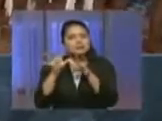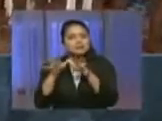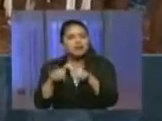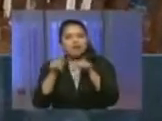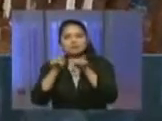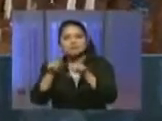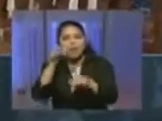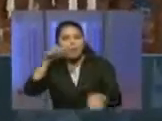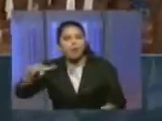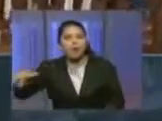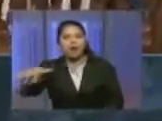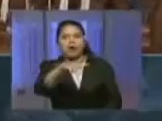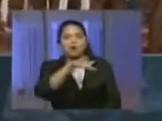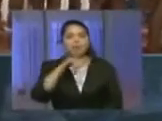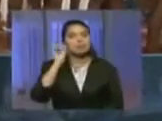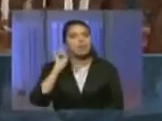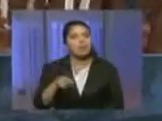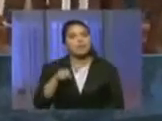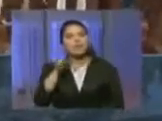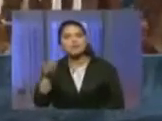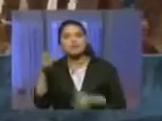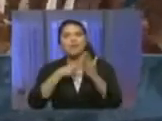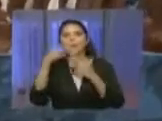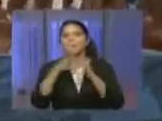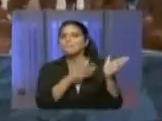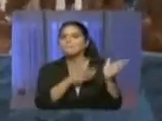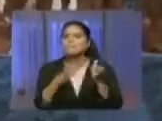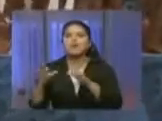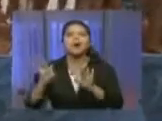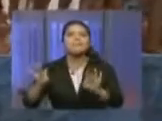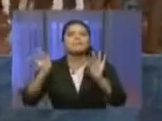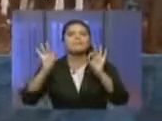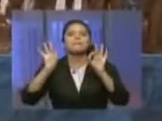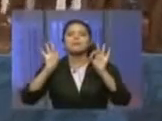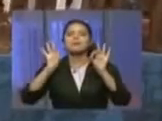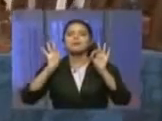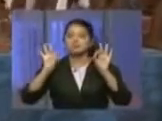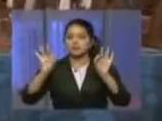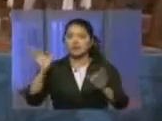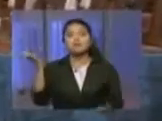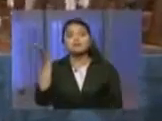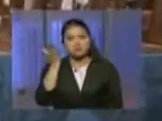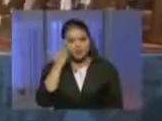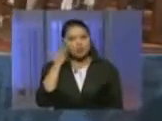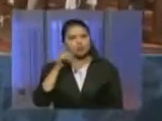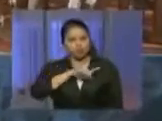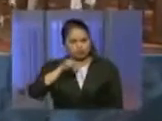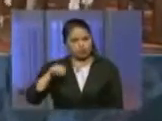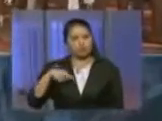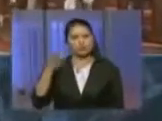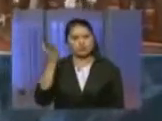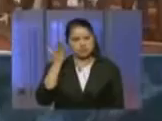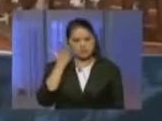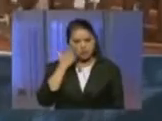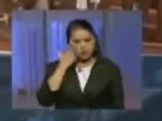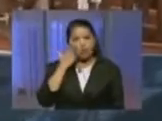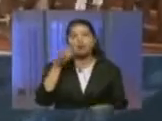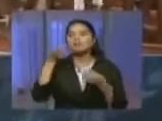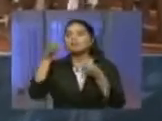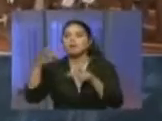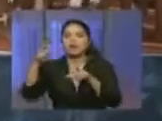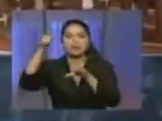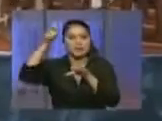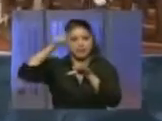pueblo tenemos que ir a un plan superespecial como sabemos hacerlo nosotros a través de las tarjeta de emisiones